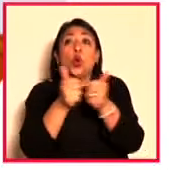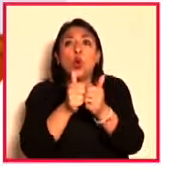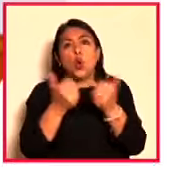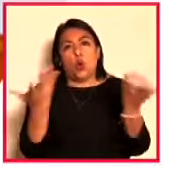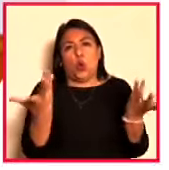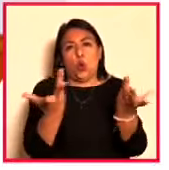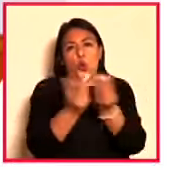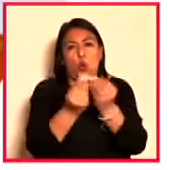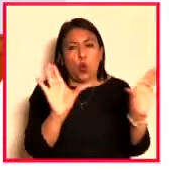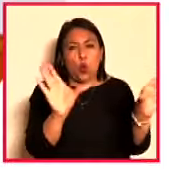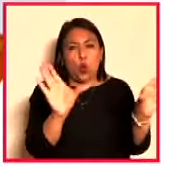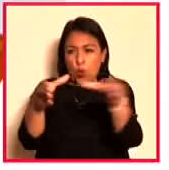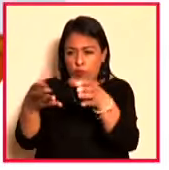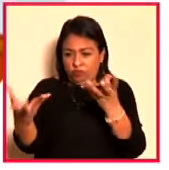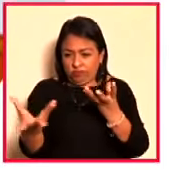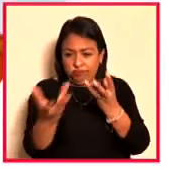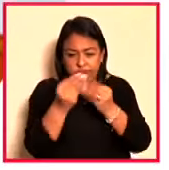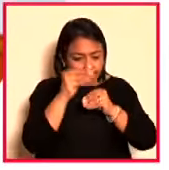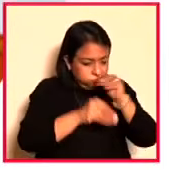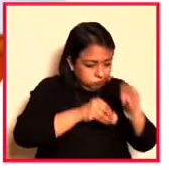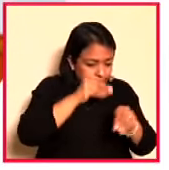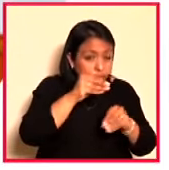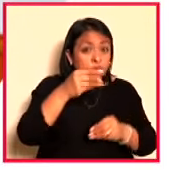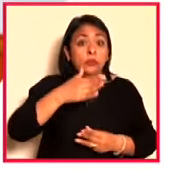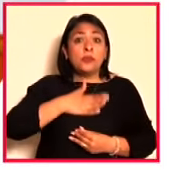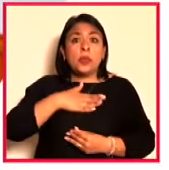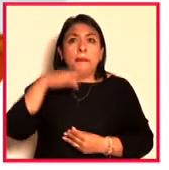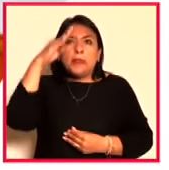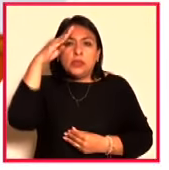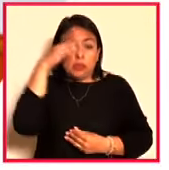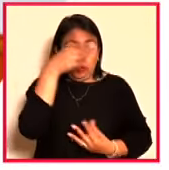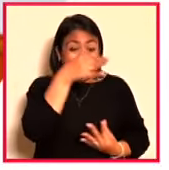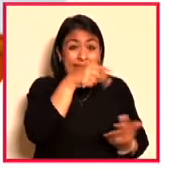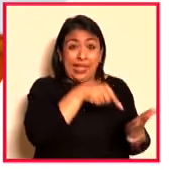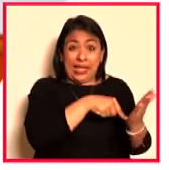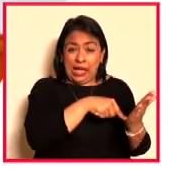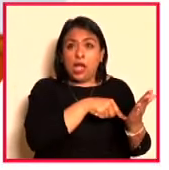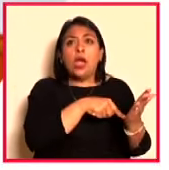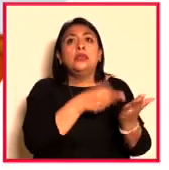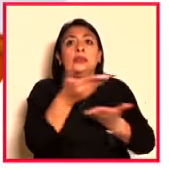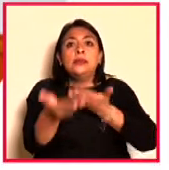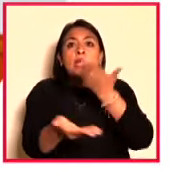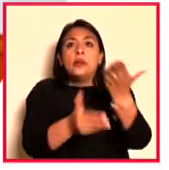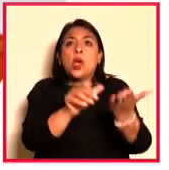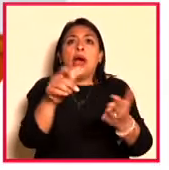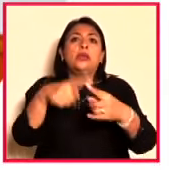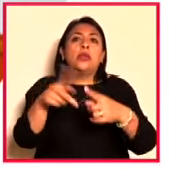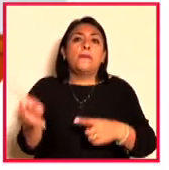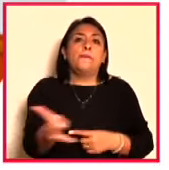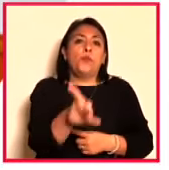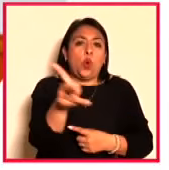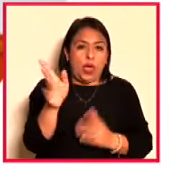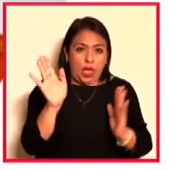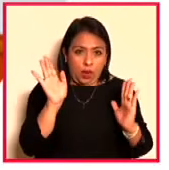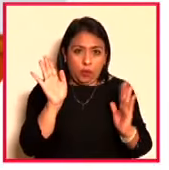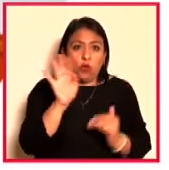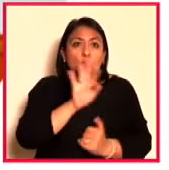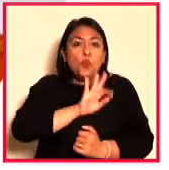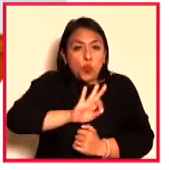comunidades. Nosotros esperamos que sea un instrumento que esté al servicio de nuestros pueblos, que pueda